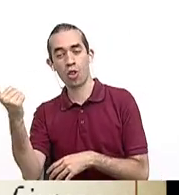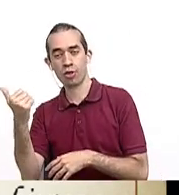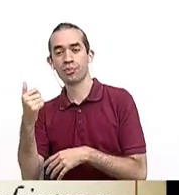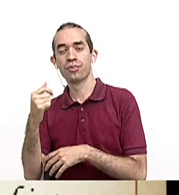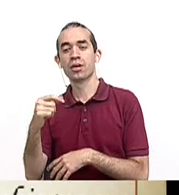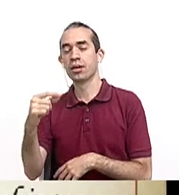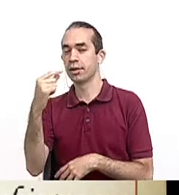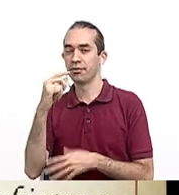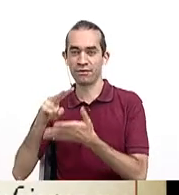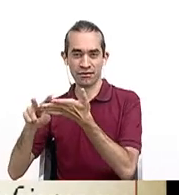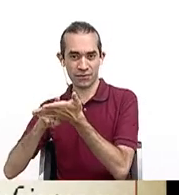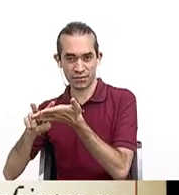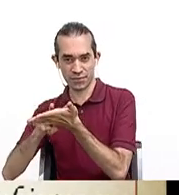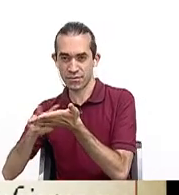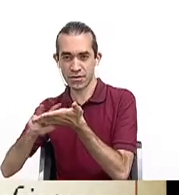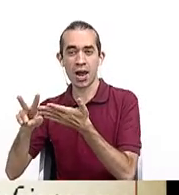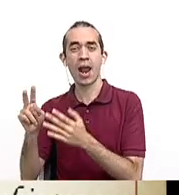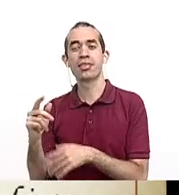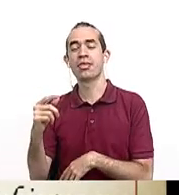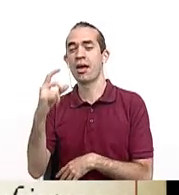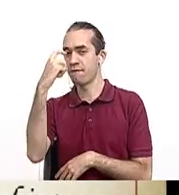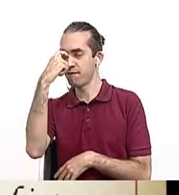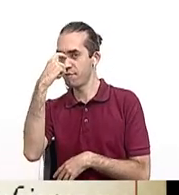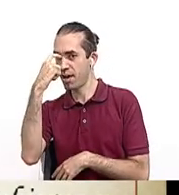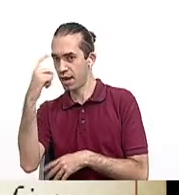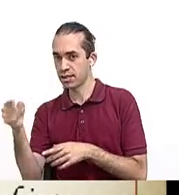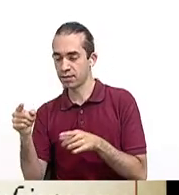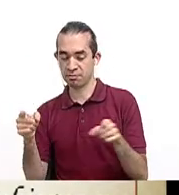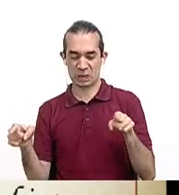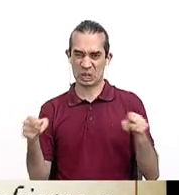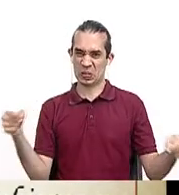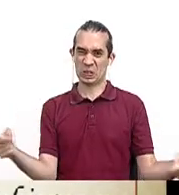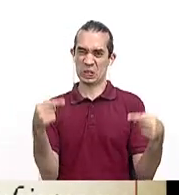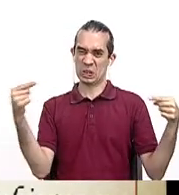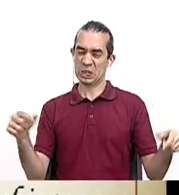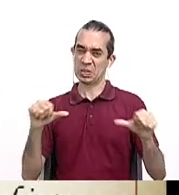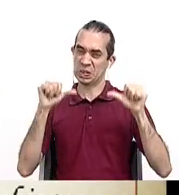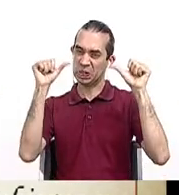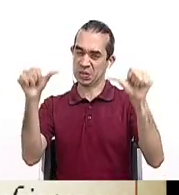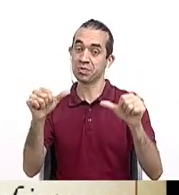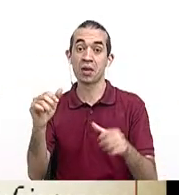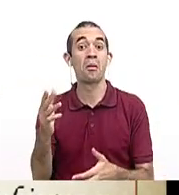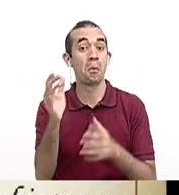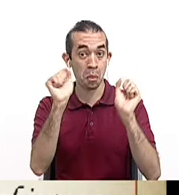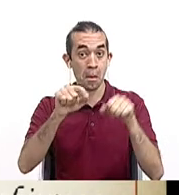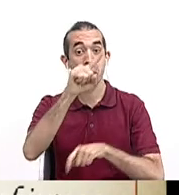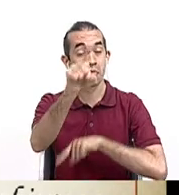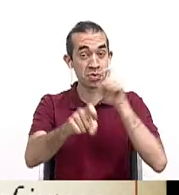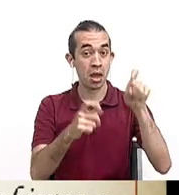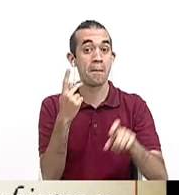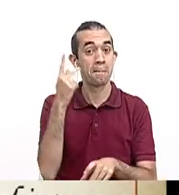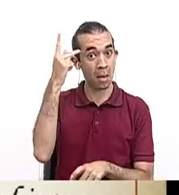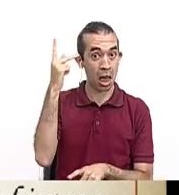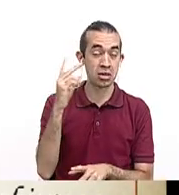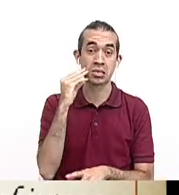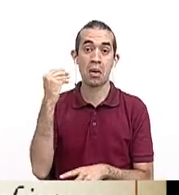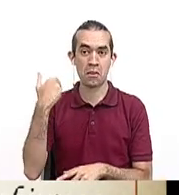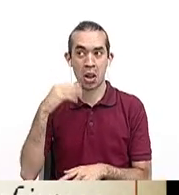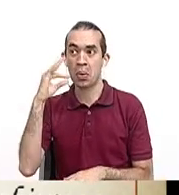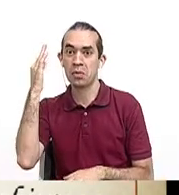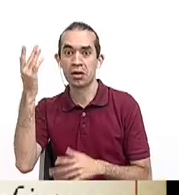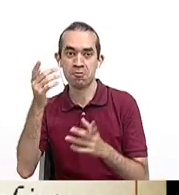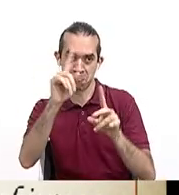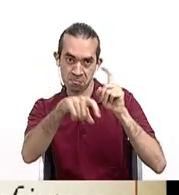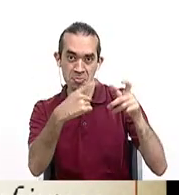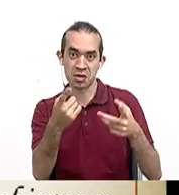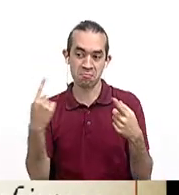poquito sobre la costa rica del bipartidismo y ahí estaba don calderón continuó con su